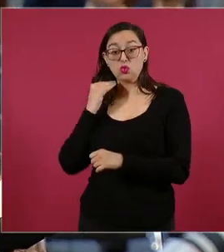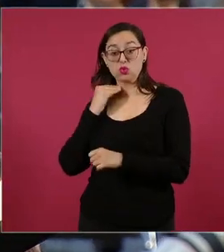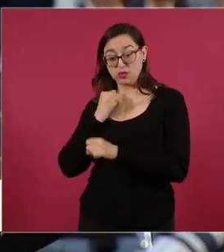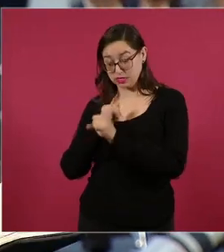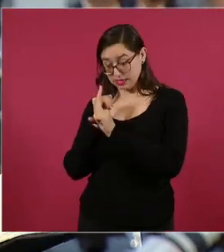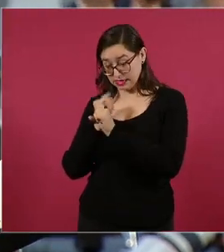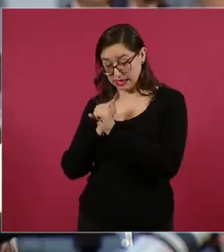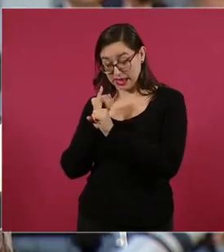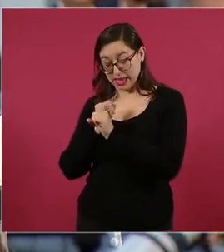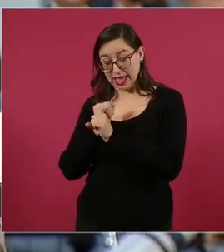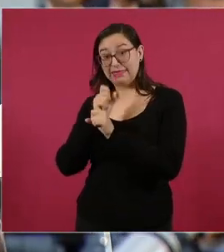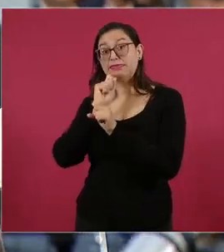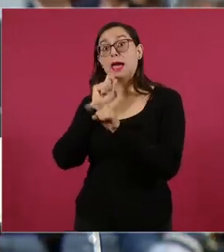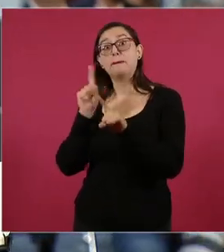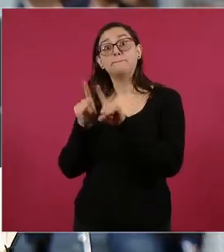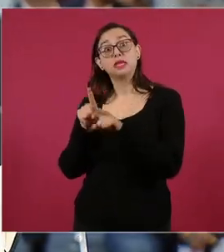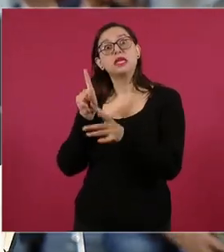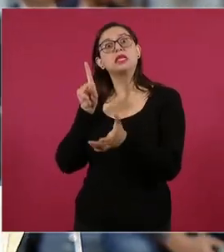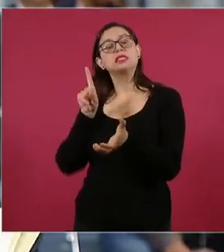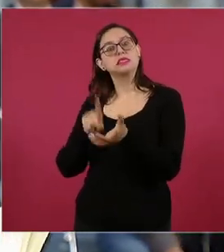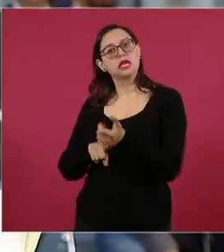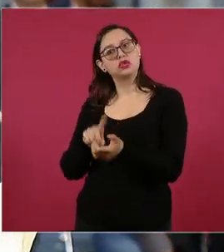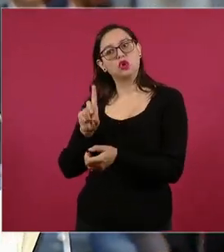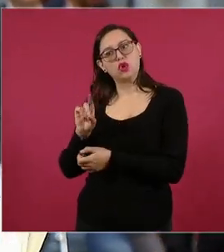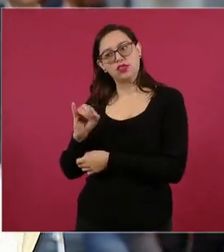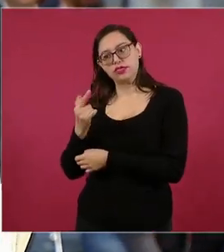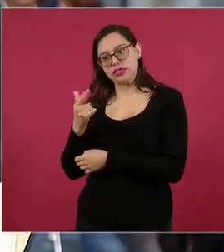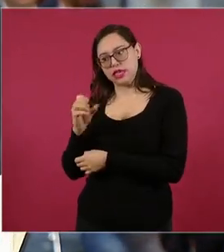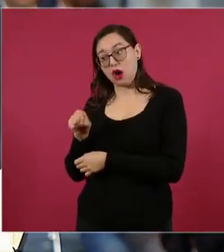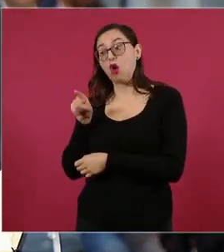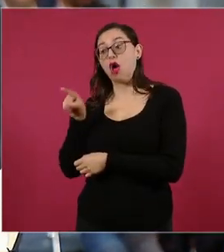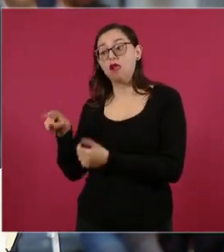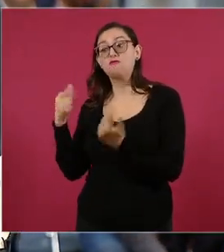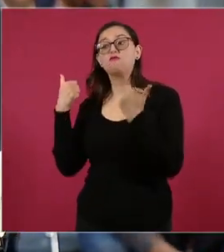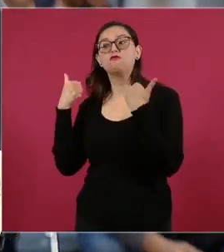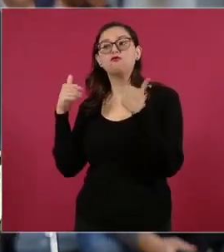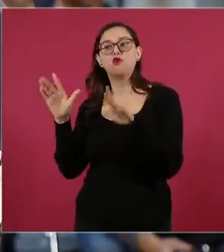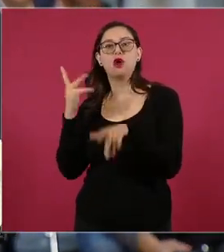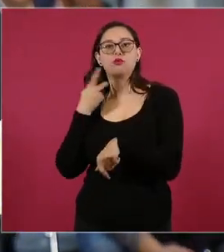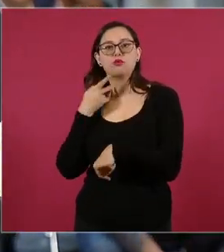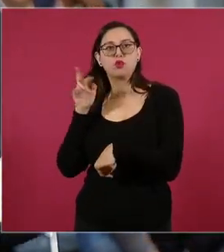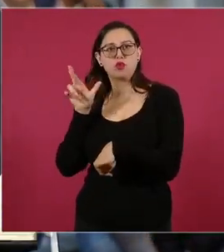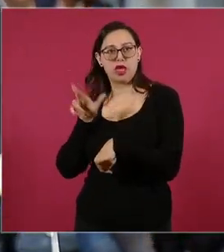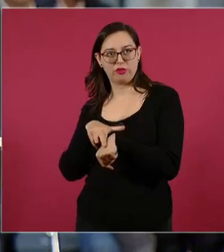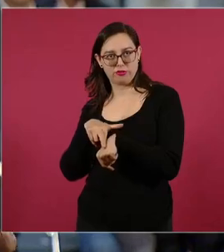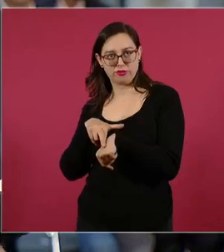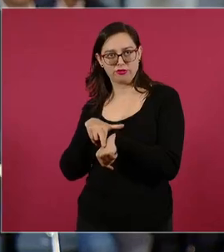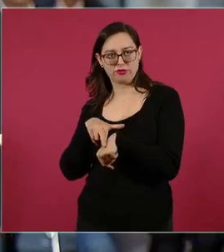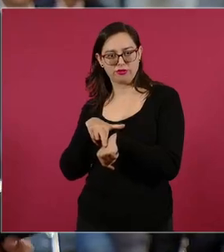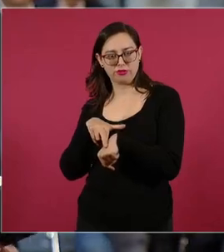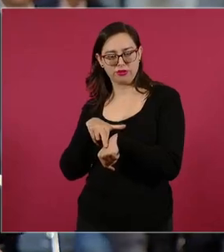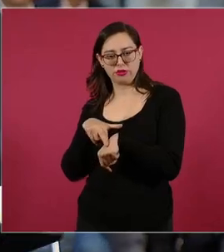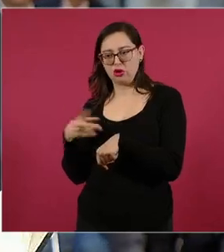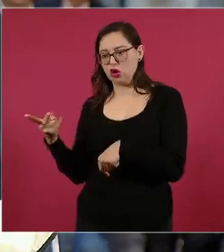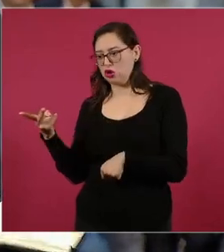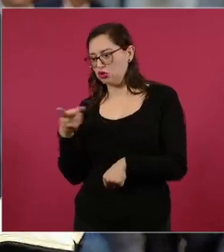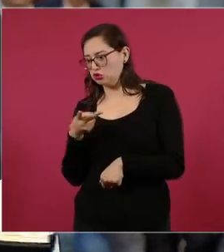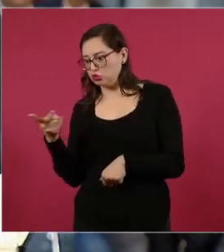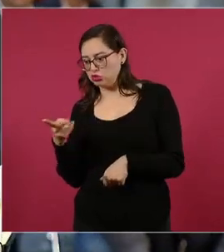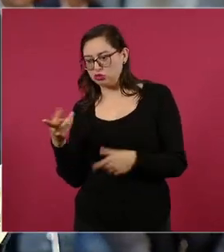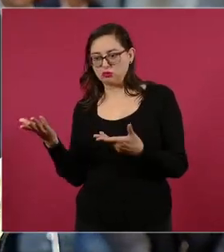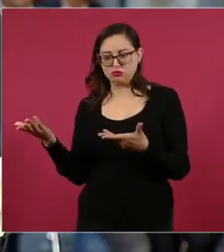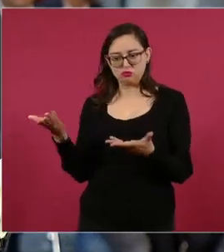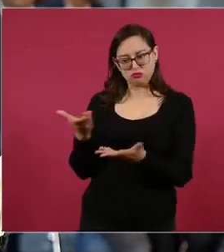pertenece Diego Valadez, quien era el procurador de la República en ese momento. Y habían intercambiado